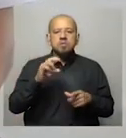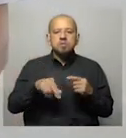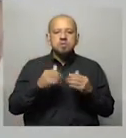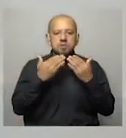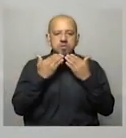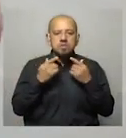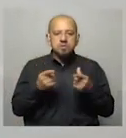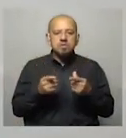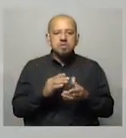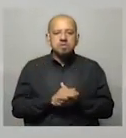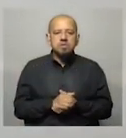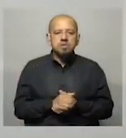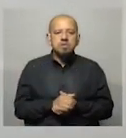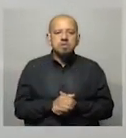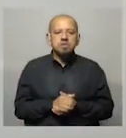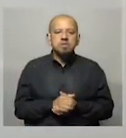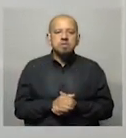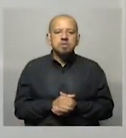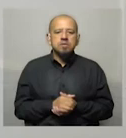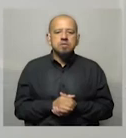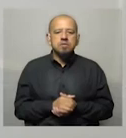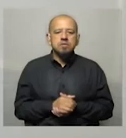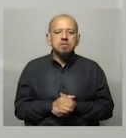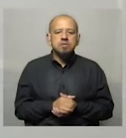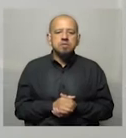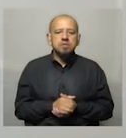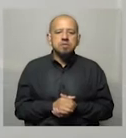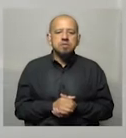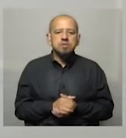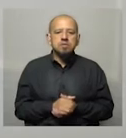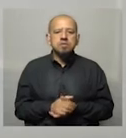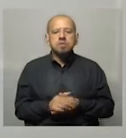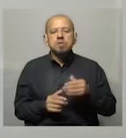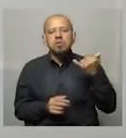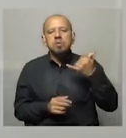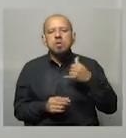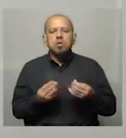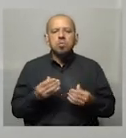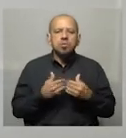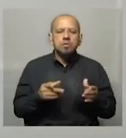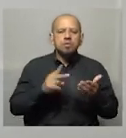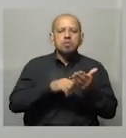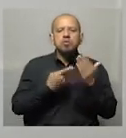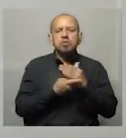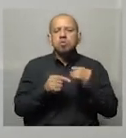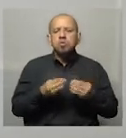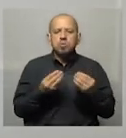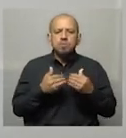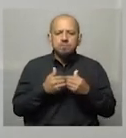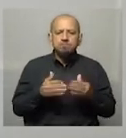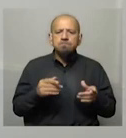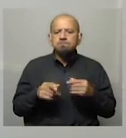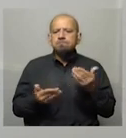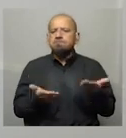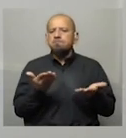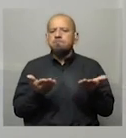gracias. Gracias por la nota. Gracias a vos. Contame cómo empezó este proyecto y ¿qué